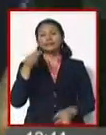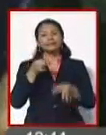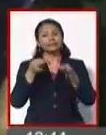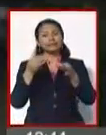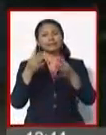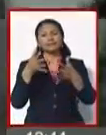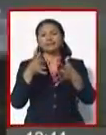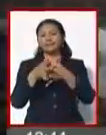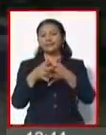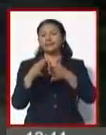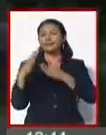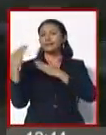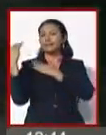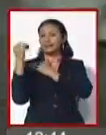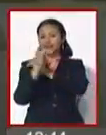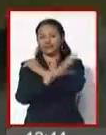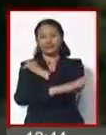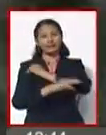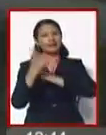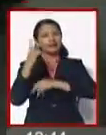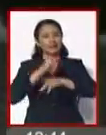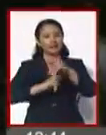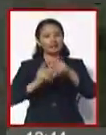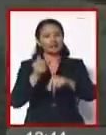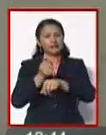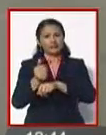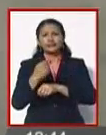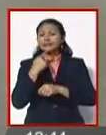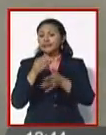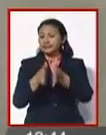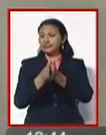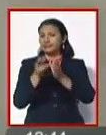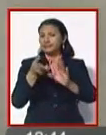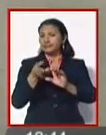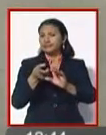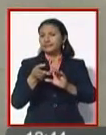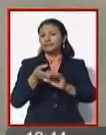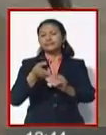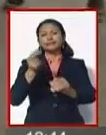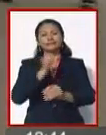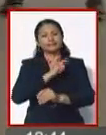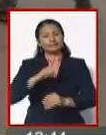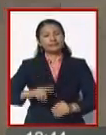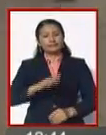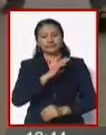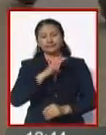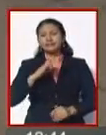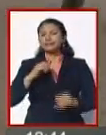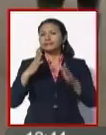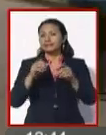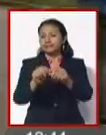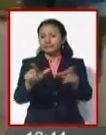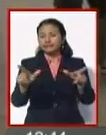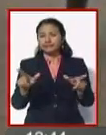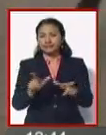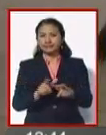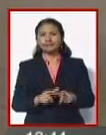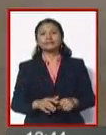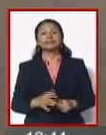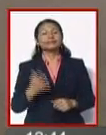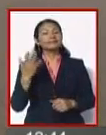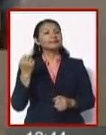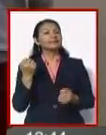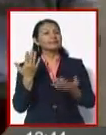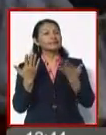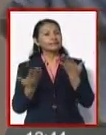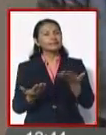en la carretera Santa Cruz Camiri por parte de los pobladores, quienes exigen la renuncia del alcalde y concejales de ese municipio por